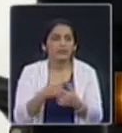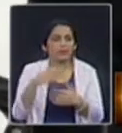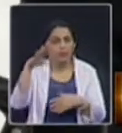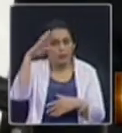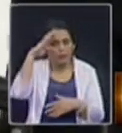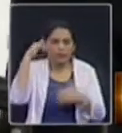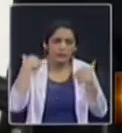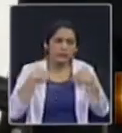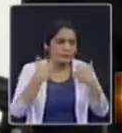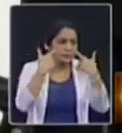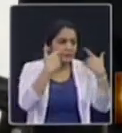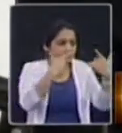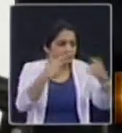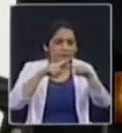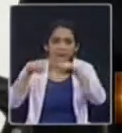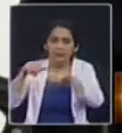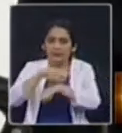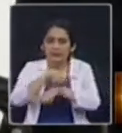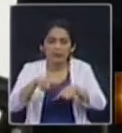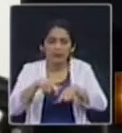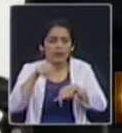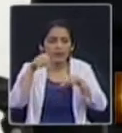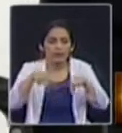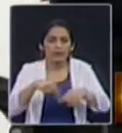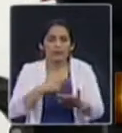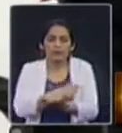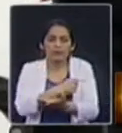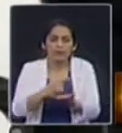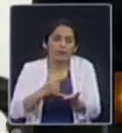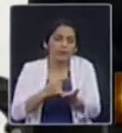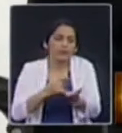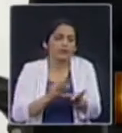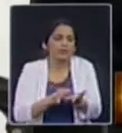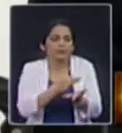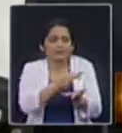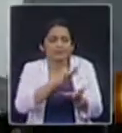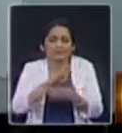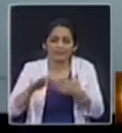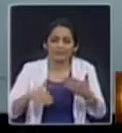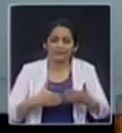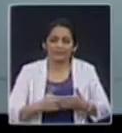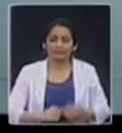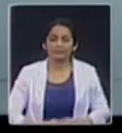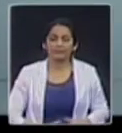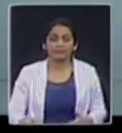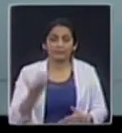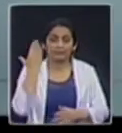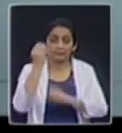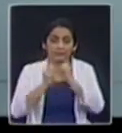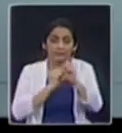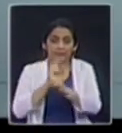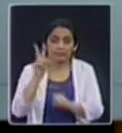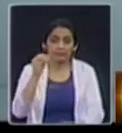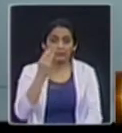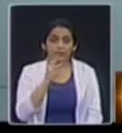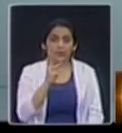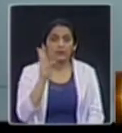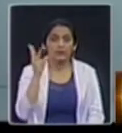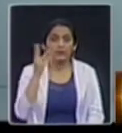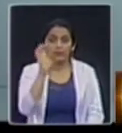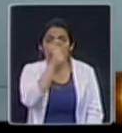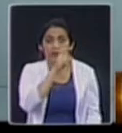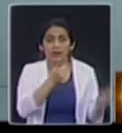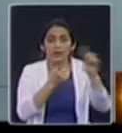diferentes sectores de la ciudad y de la provincia para poder tener estos resultados. En el 2016 hasta septiembre se